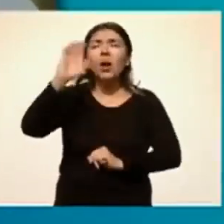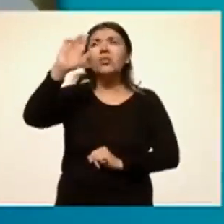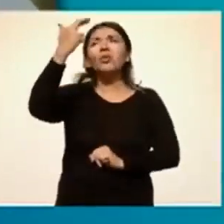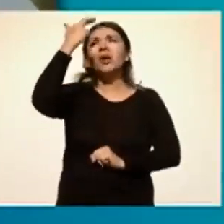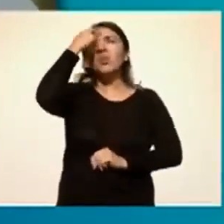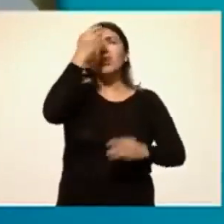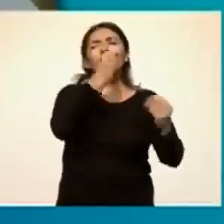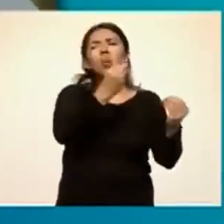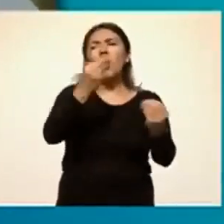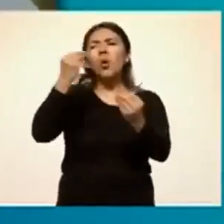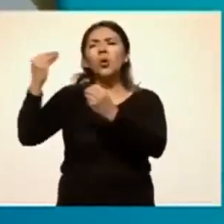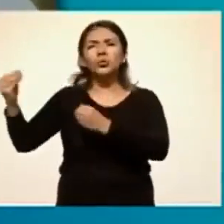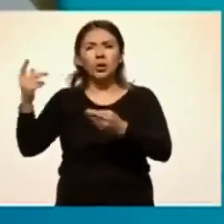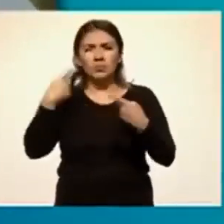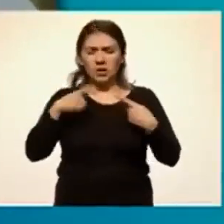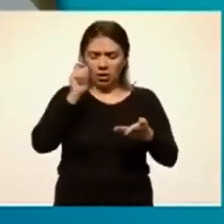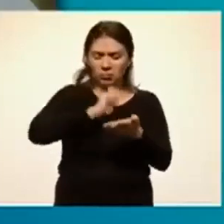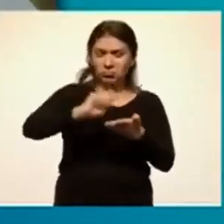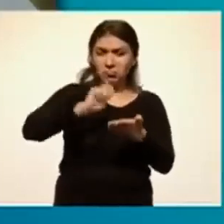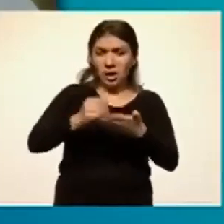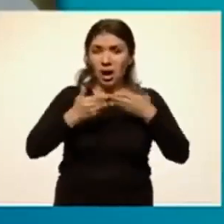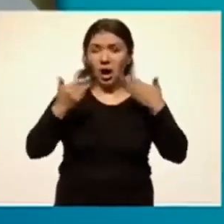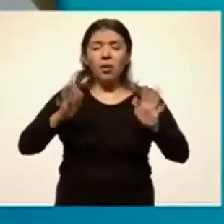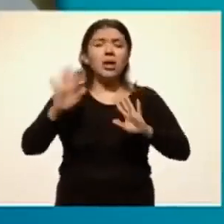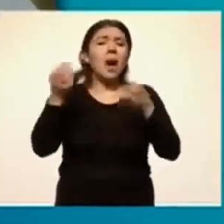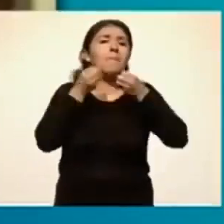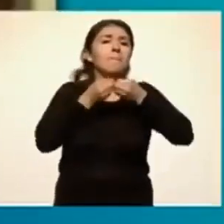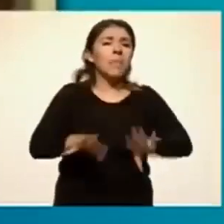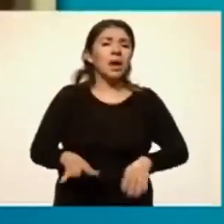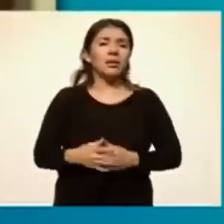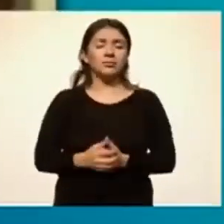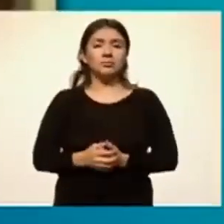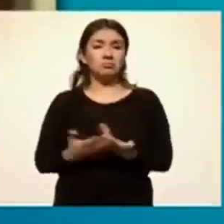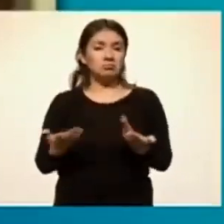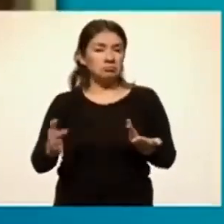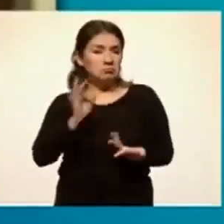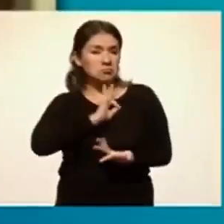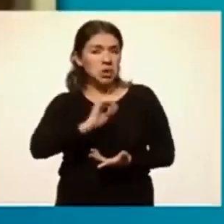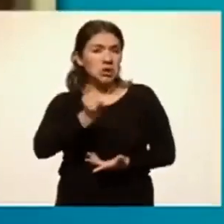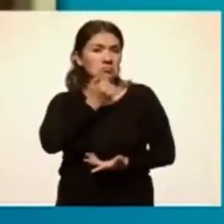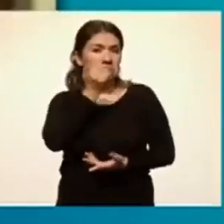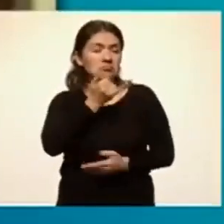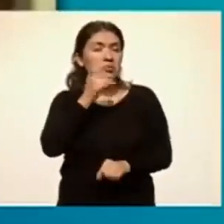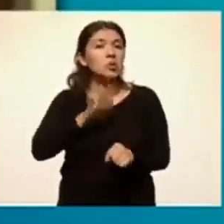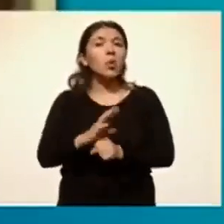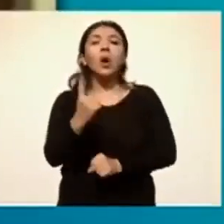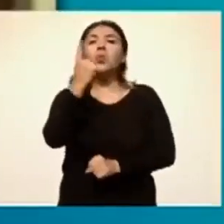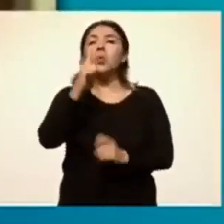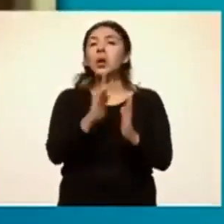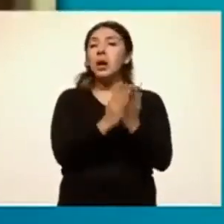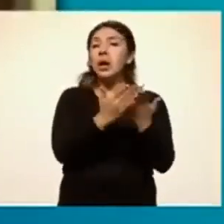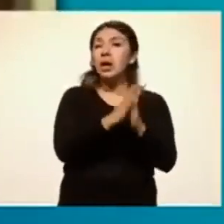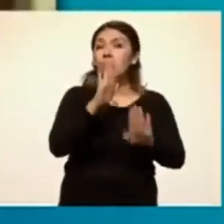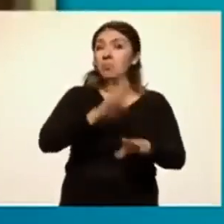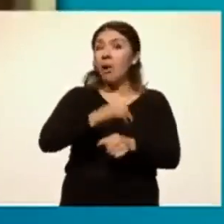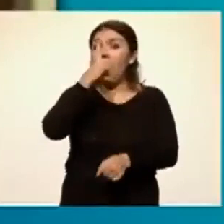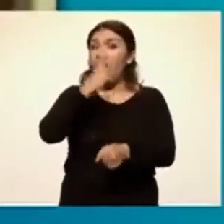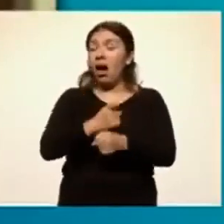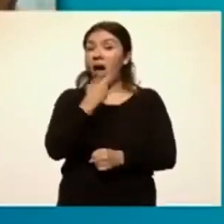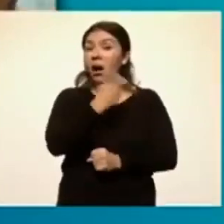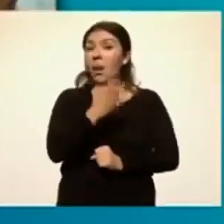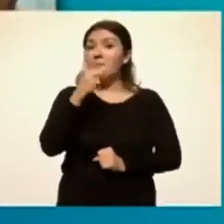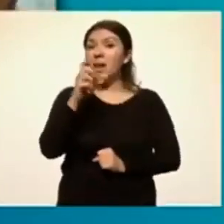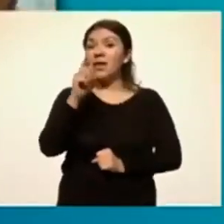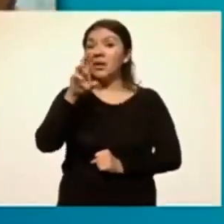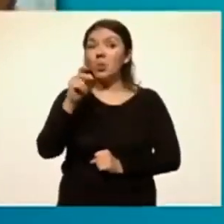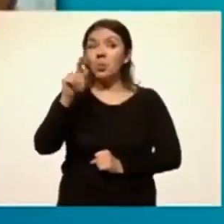de muchos de los escritores actuales se haya perdido. Posiblemente no hay ningún libro superior a Pedro Páramo.